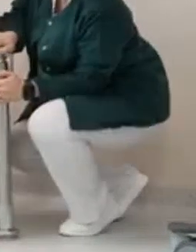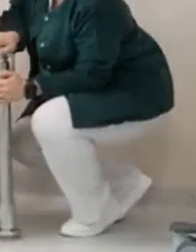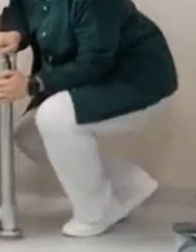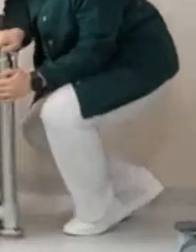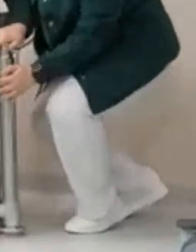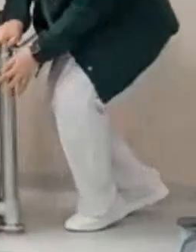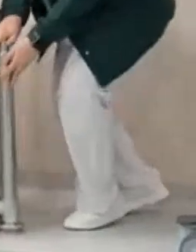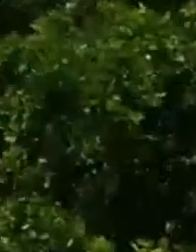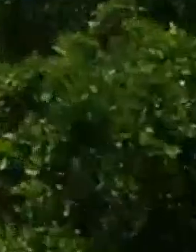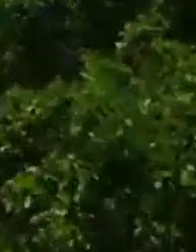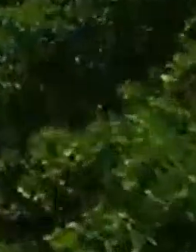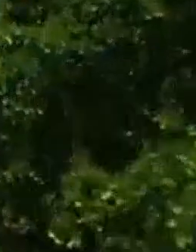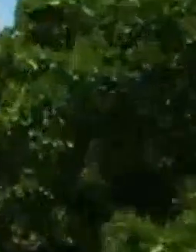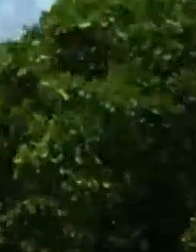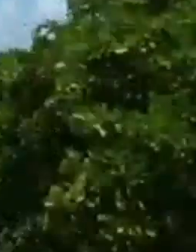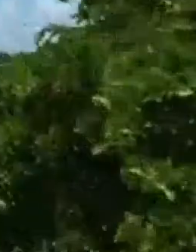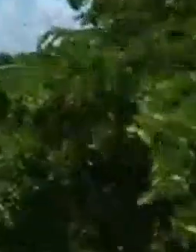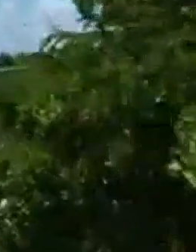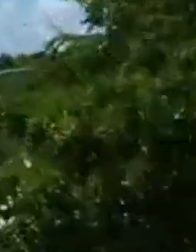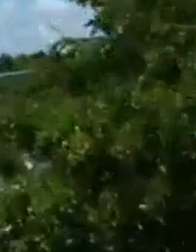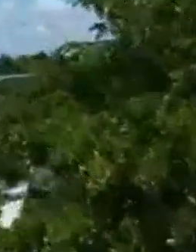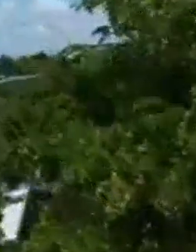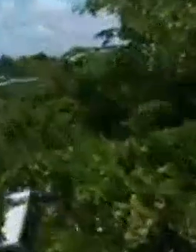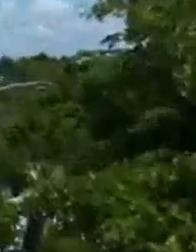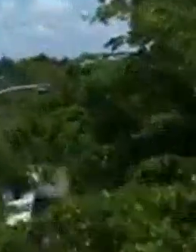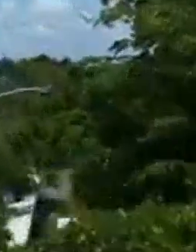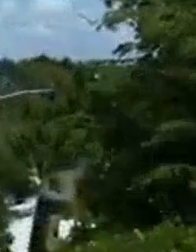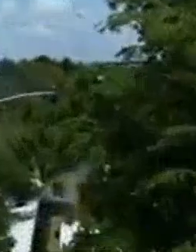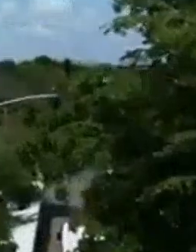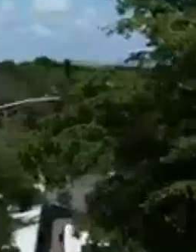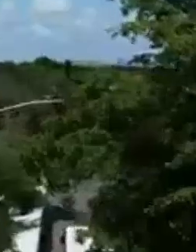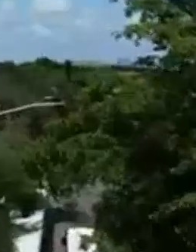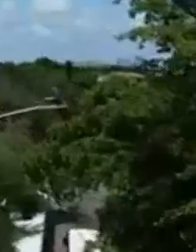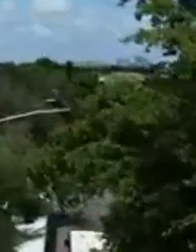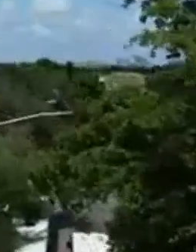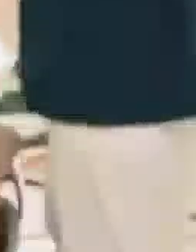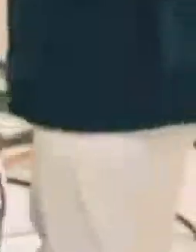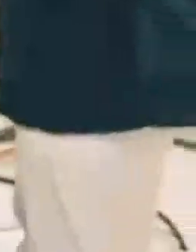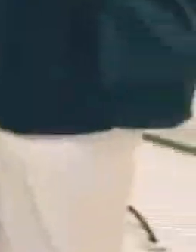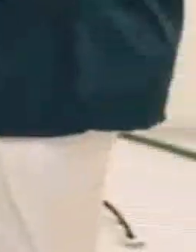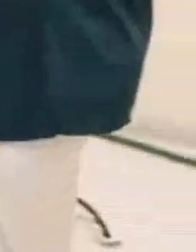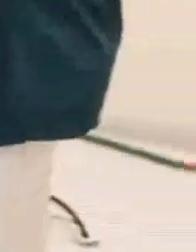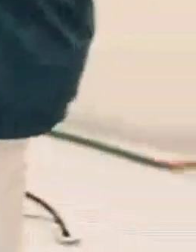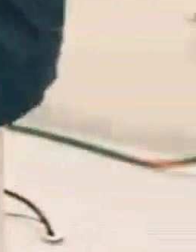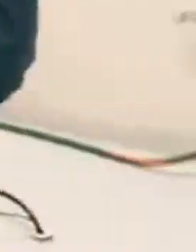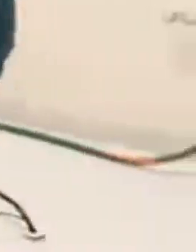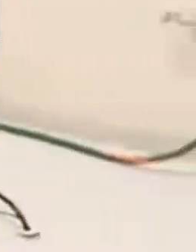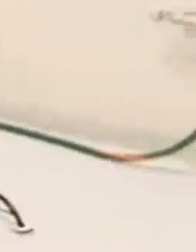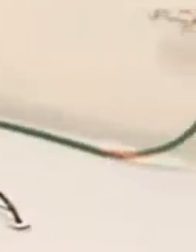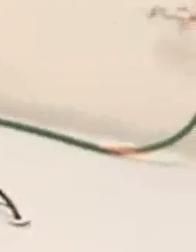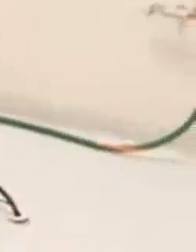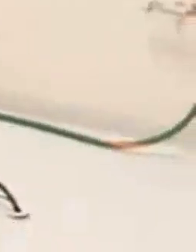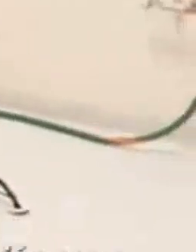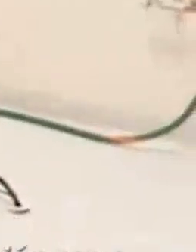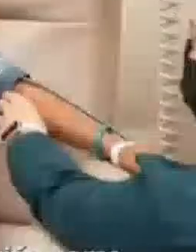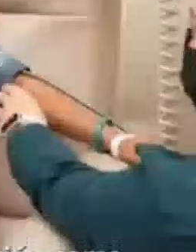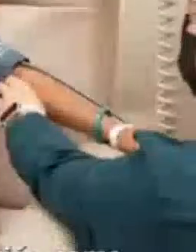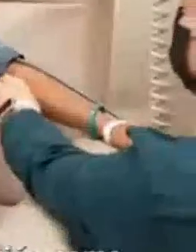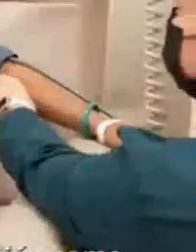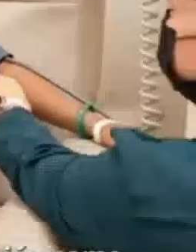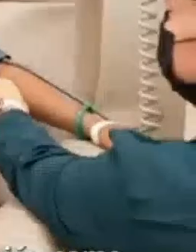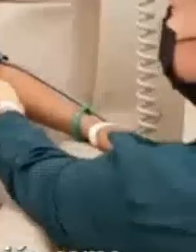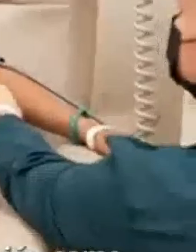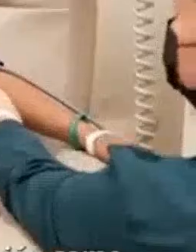para balneoterapia. Además, por primera vez en su historia, se realizó una sesión de hemodiálisis pediátrica totalmente gratuita, servicio